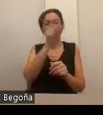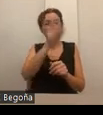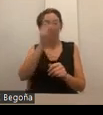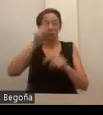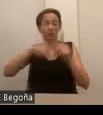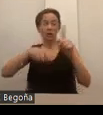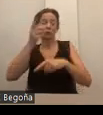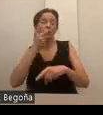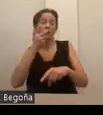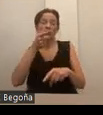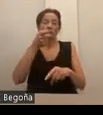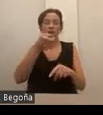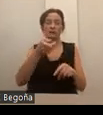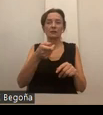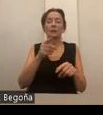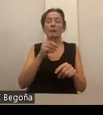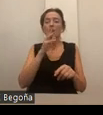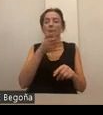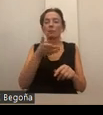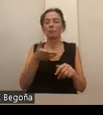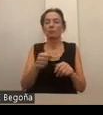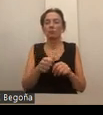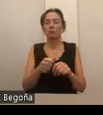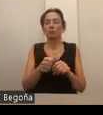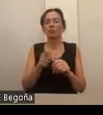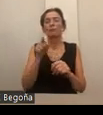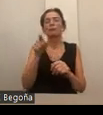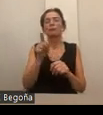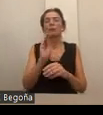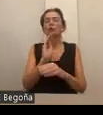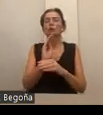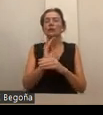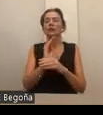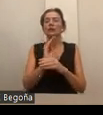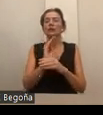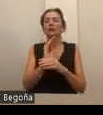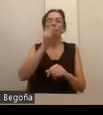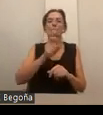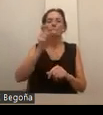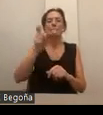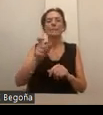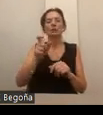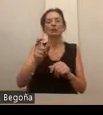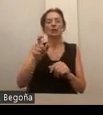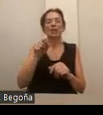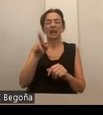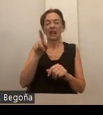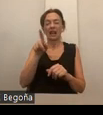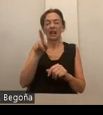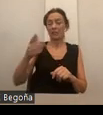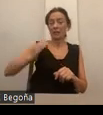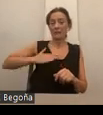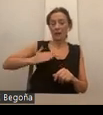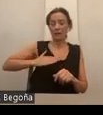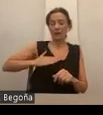conoceréis fundamentalmente por ser un tratamiento en aquellas personas que han padecido un cáncer de mama para